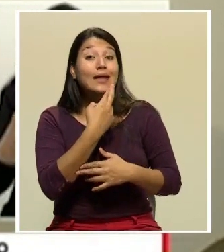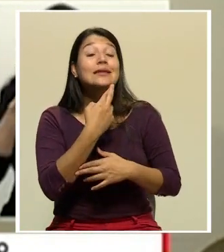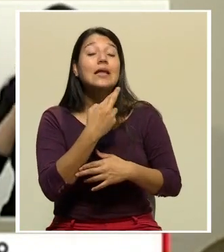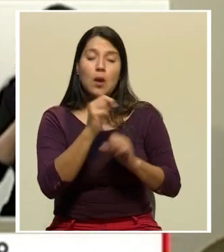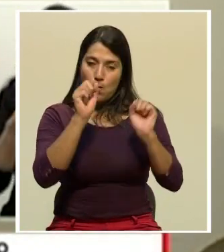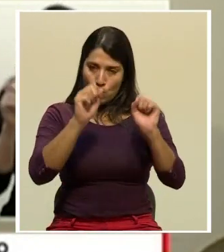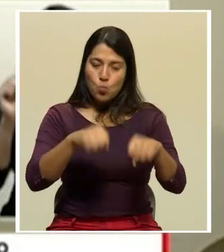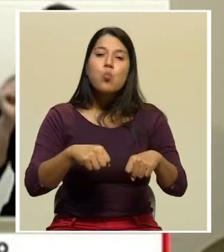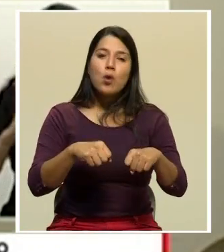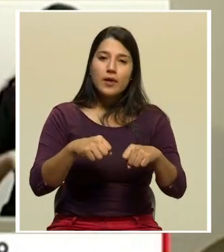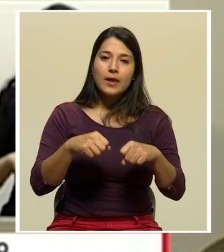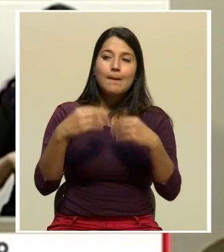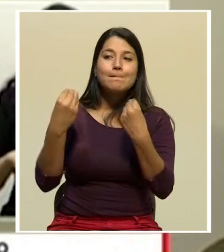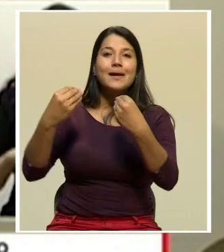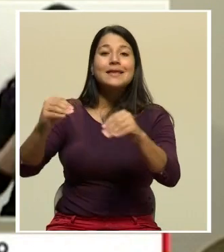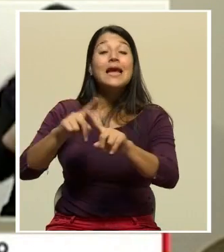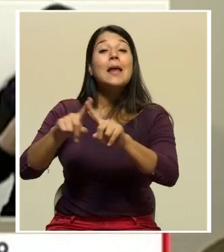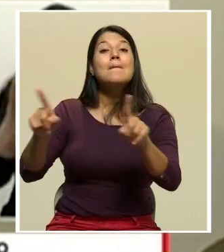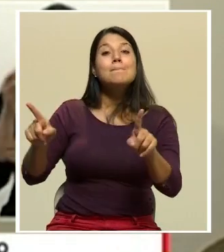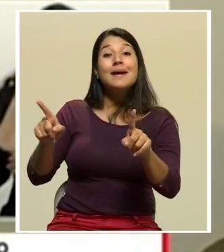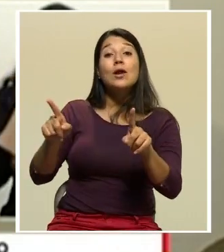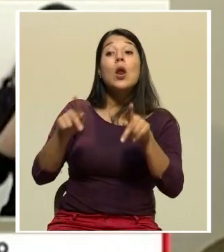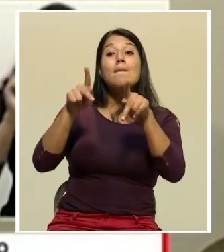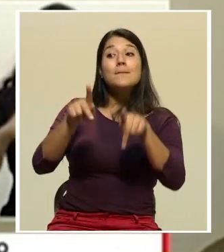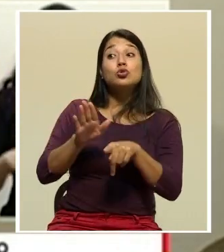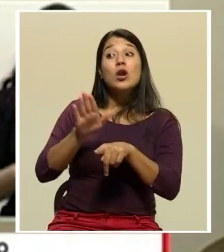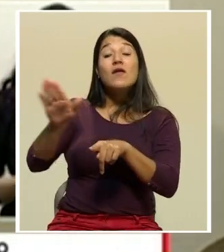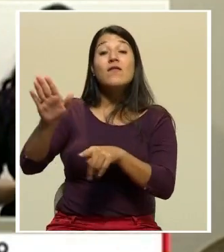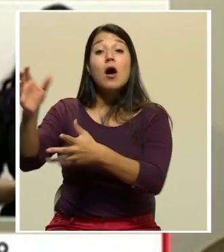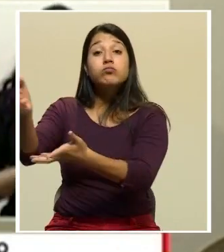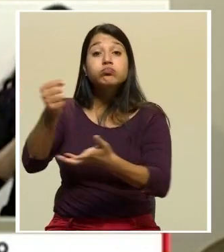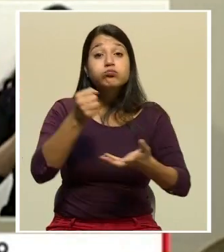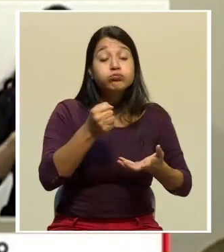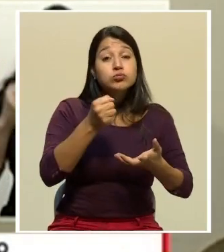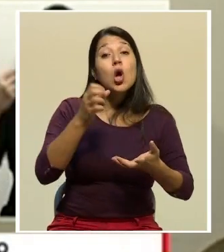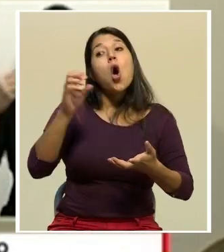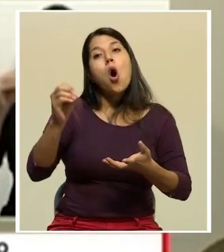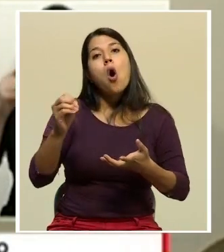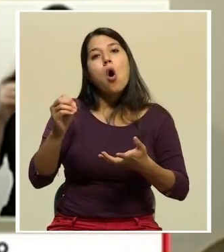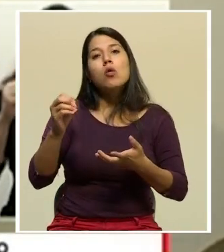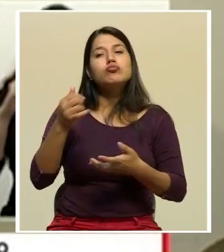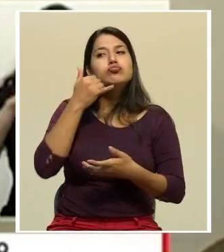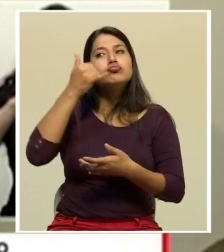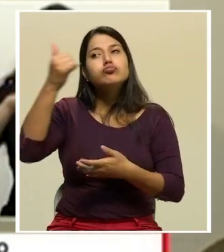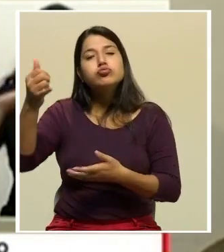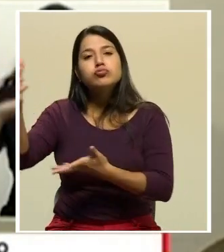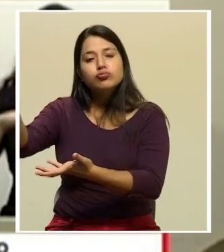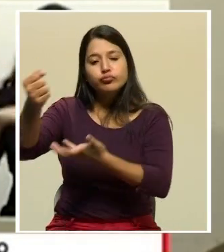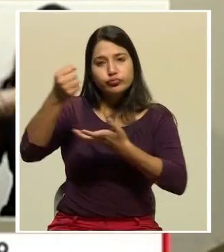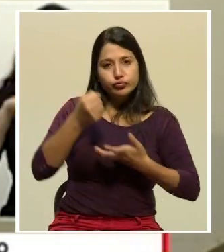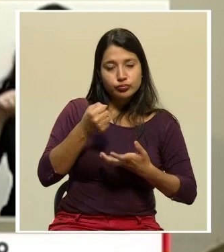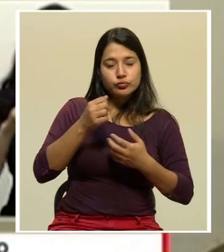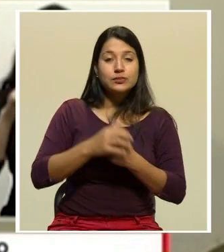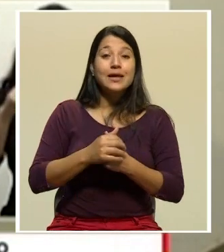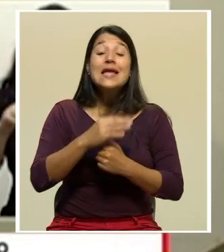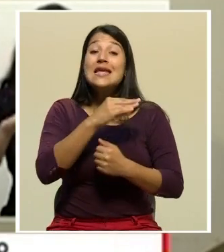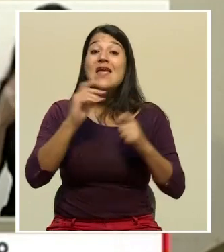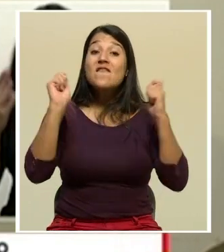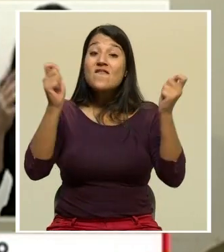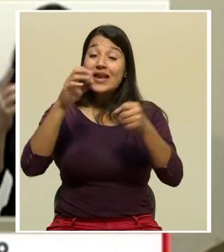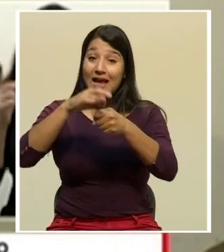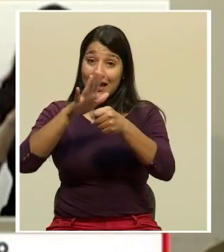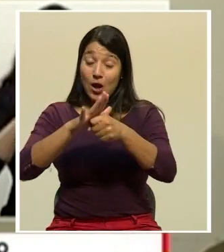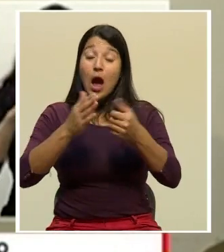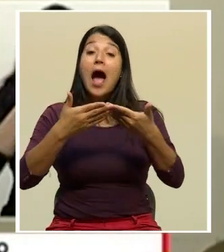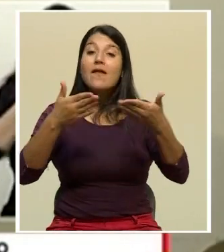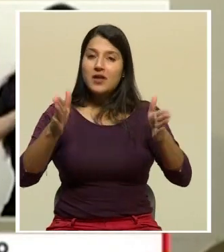la posibilidad de hacer domicilios. En relación con las ferias del agricultor, estas se mantendrán abiertas en cantones